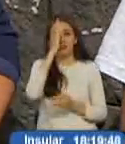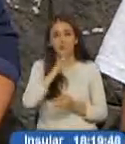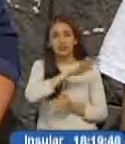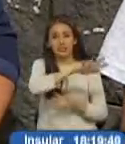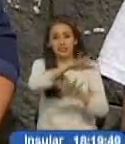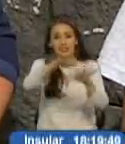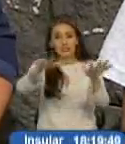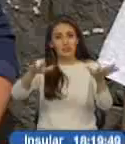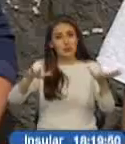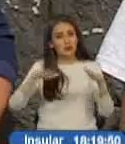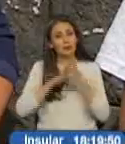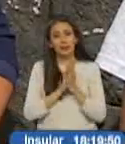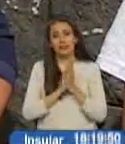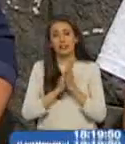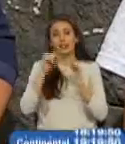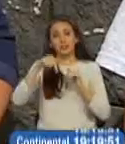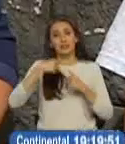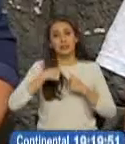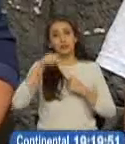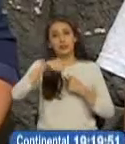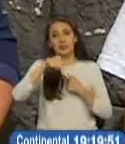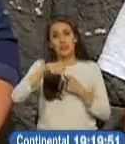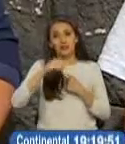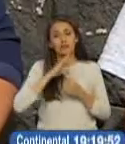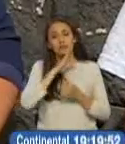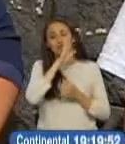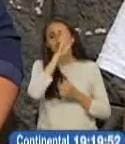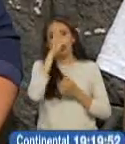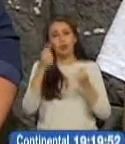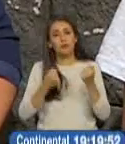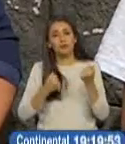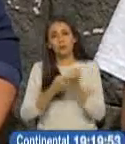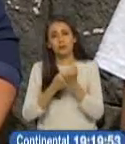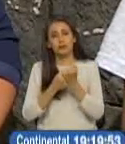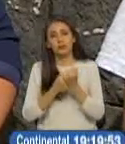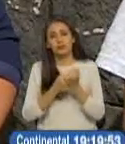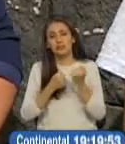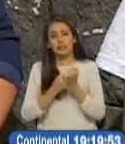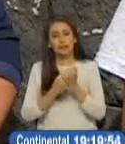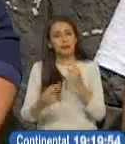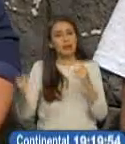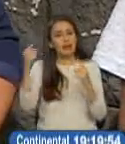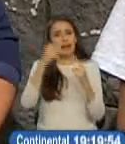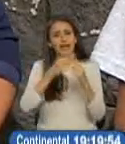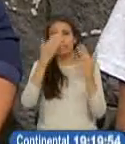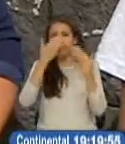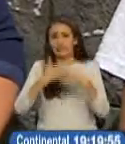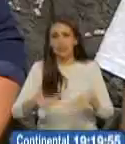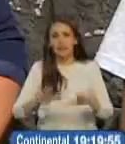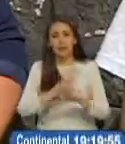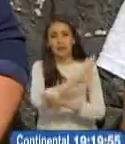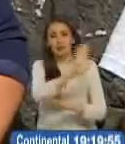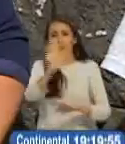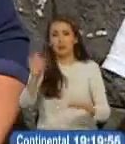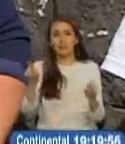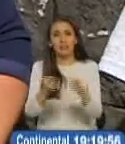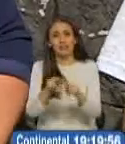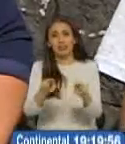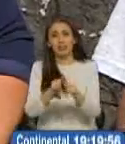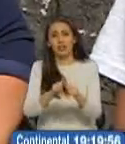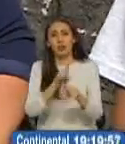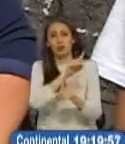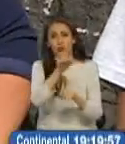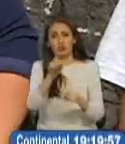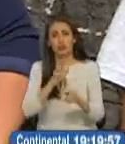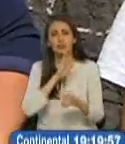se recupere pronto. Y estamos aquí, como siempre, de un principio a fin. Y así mismo con usted, mi señor presidente, ha estado en las